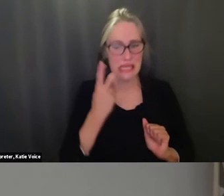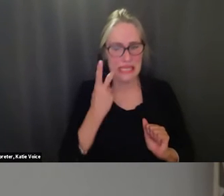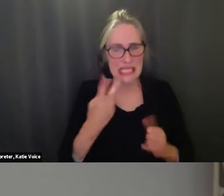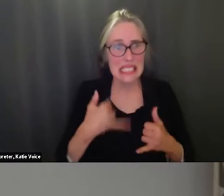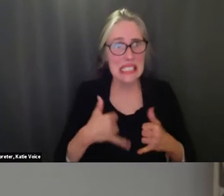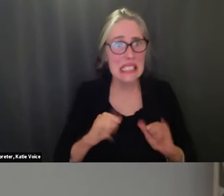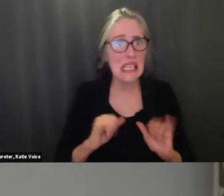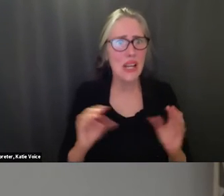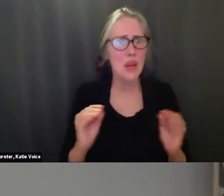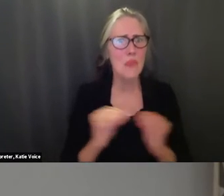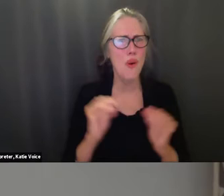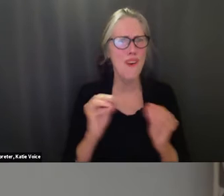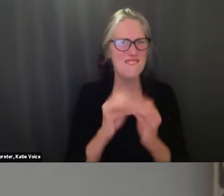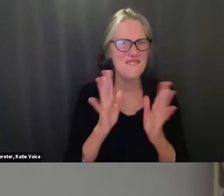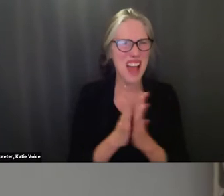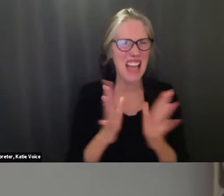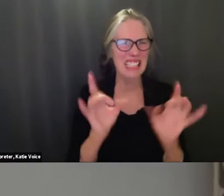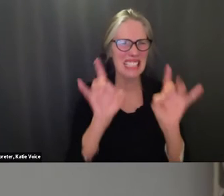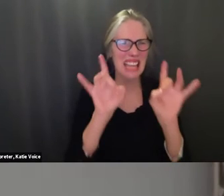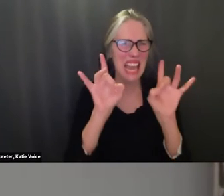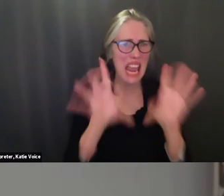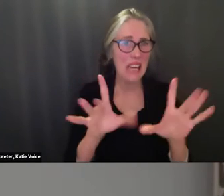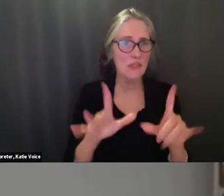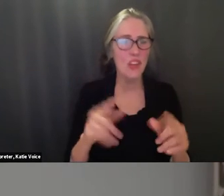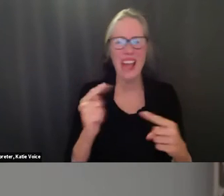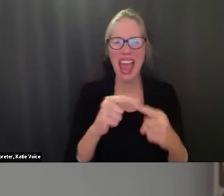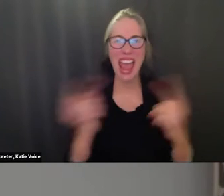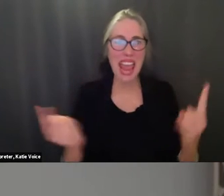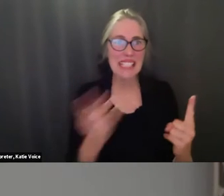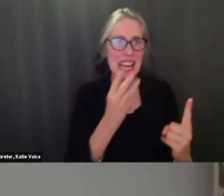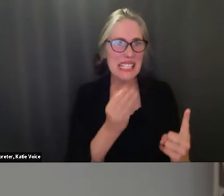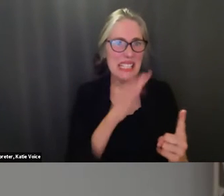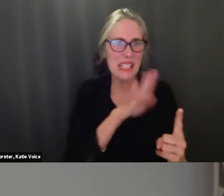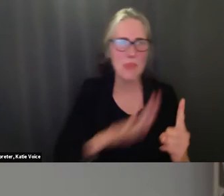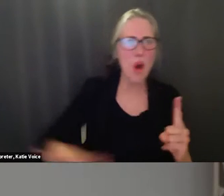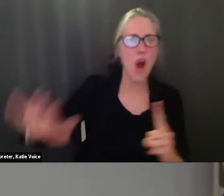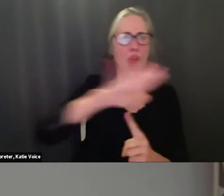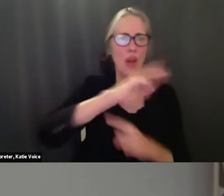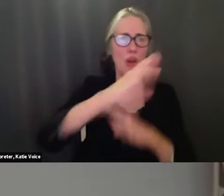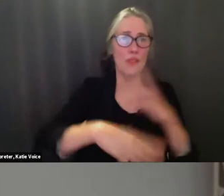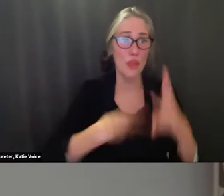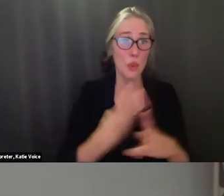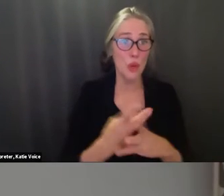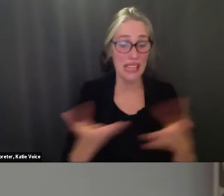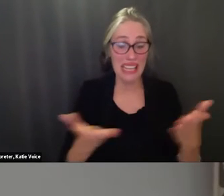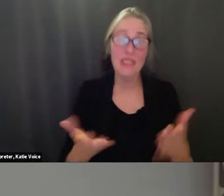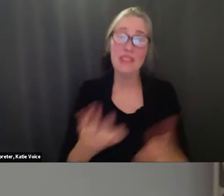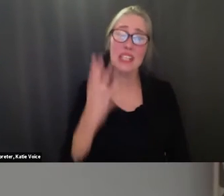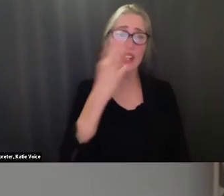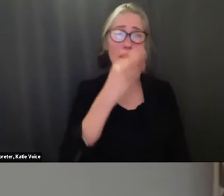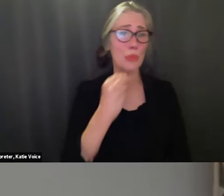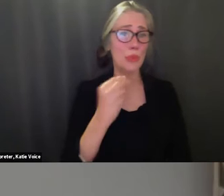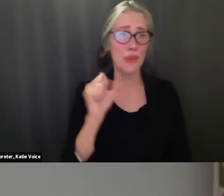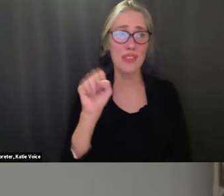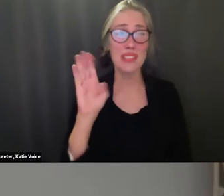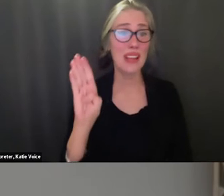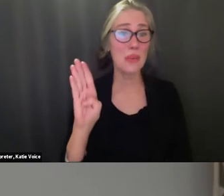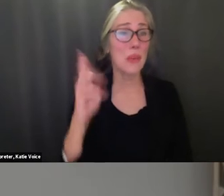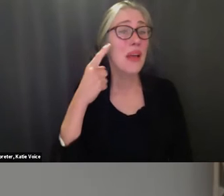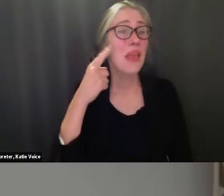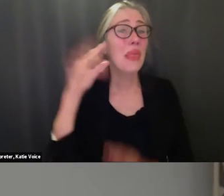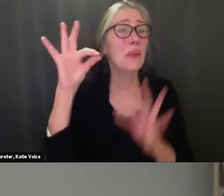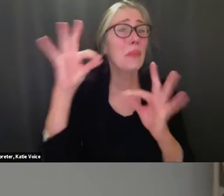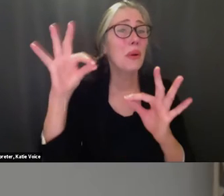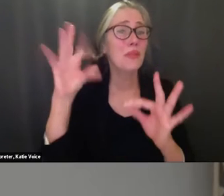es el aumento de violencia y antisemitismo alrededor del mundo, inclusive en nuestro